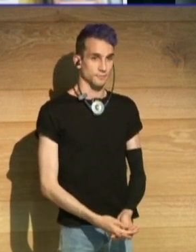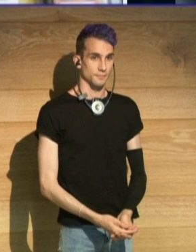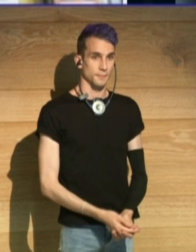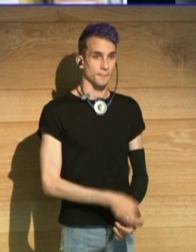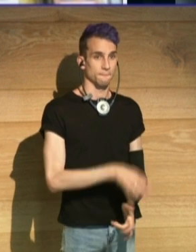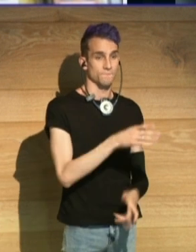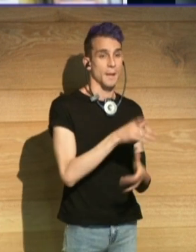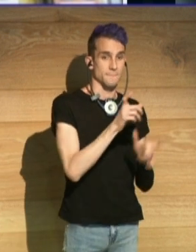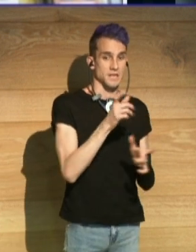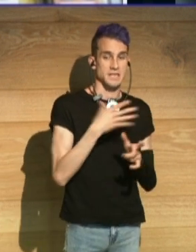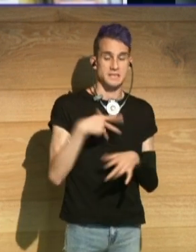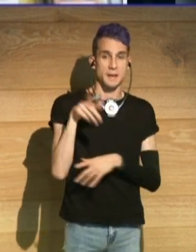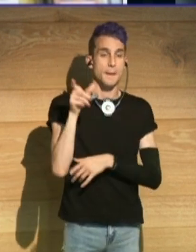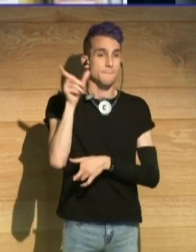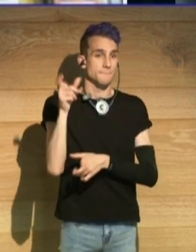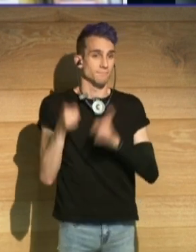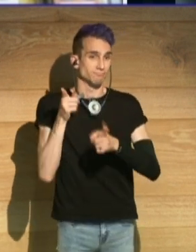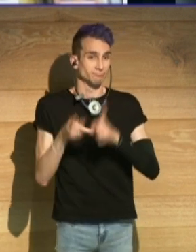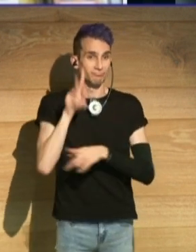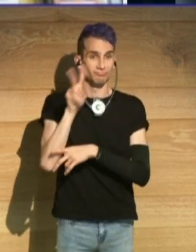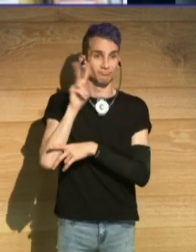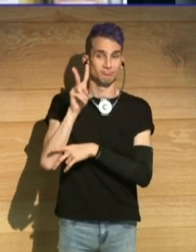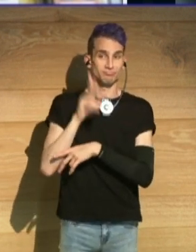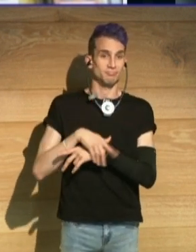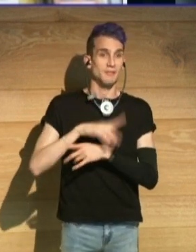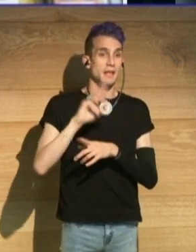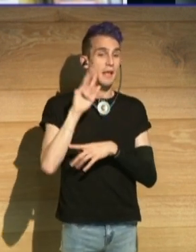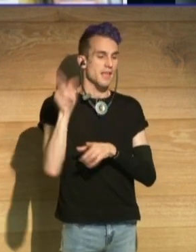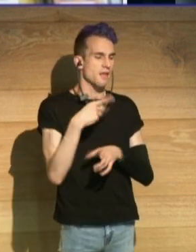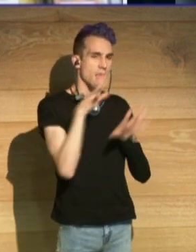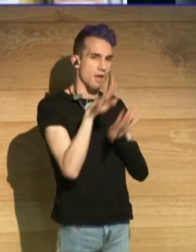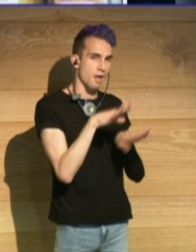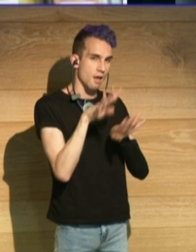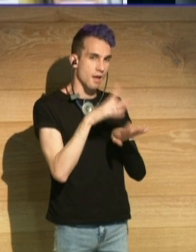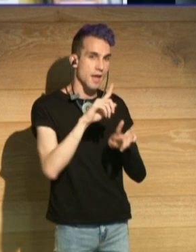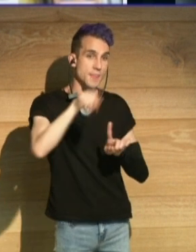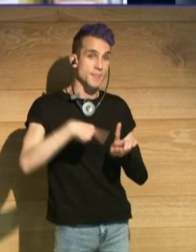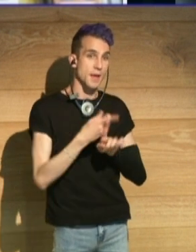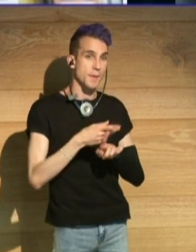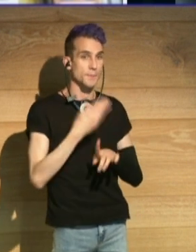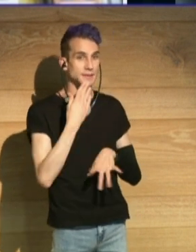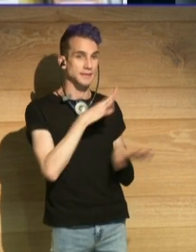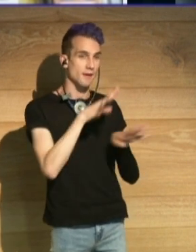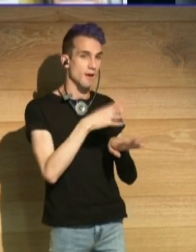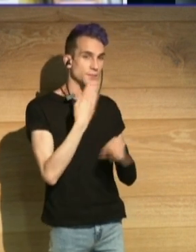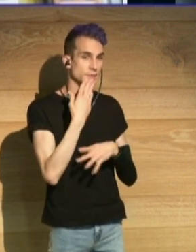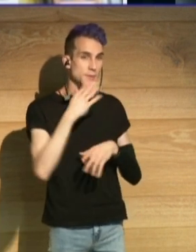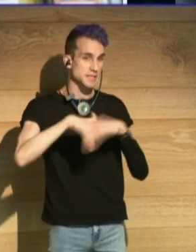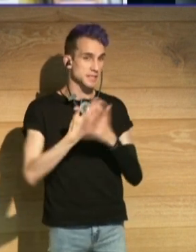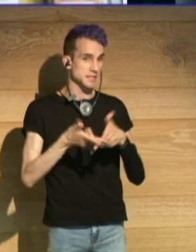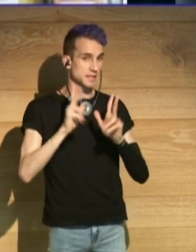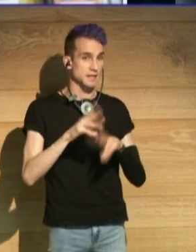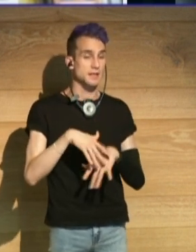estos fascistas violentos y luego poder domesticarles al juego de los parlamentarios, los que veían el fascismo en el